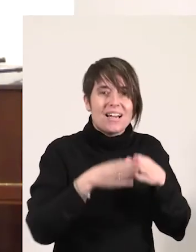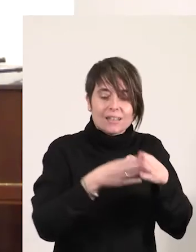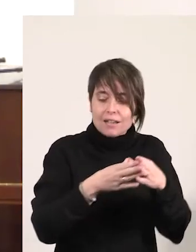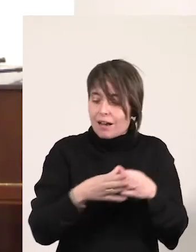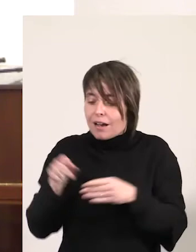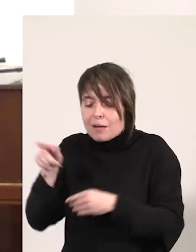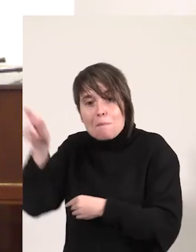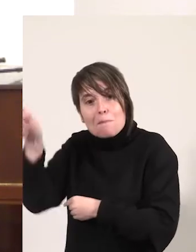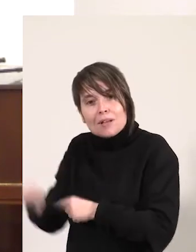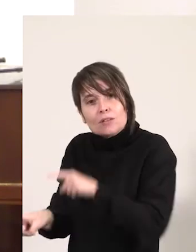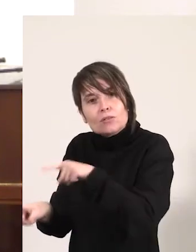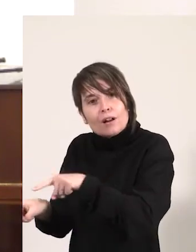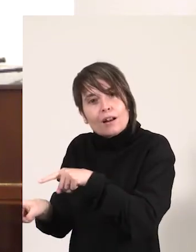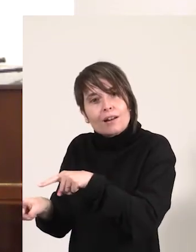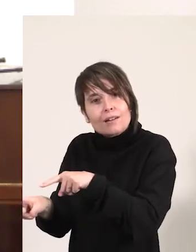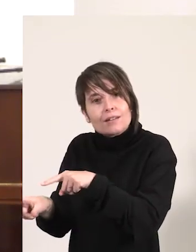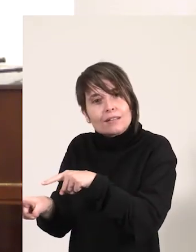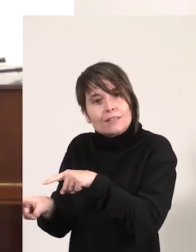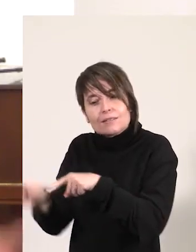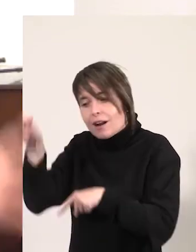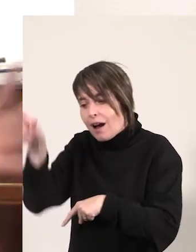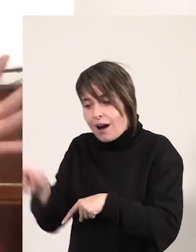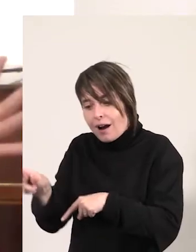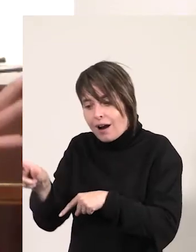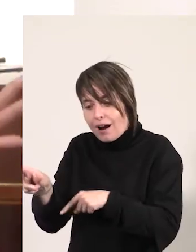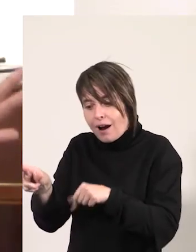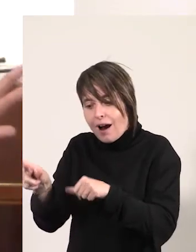extasiada después de haber venido una patera, hay que entender que